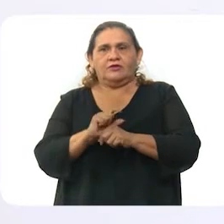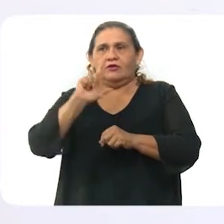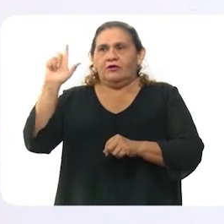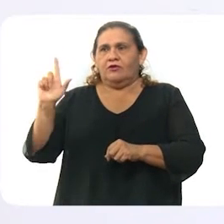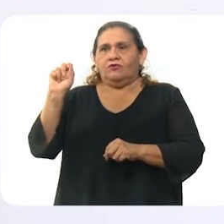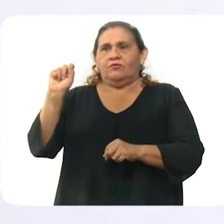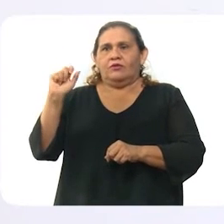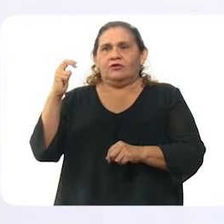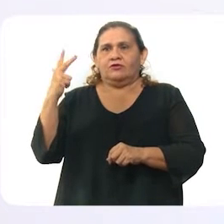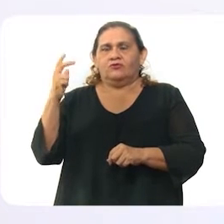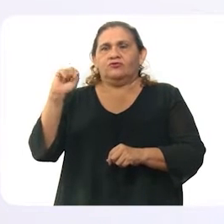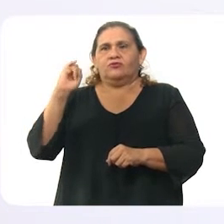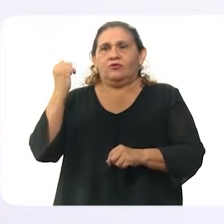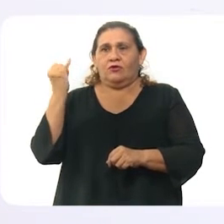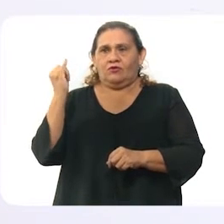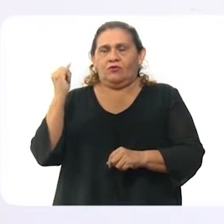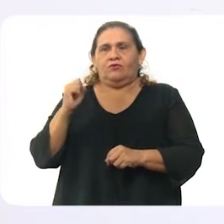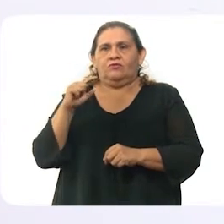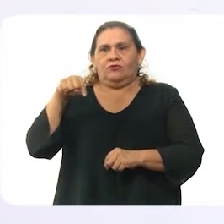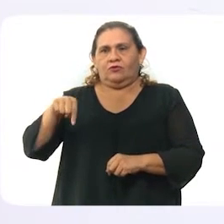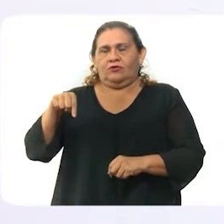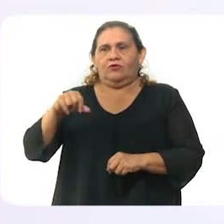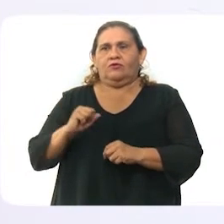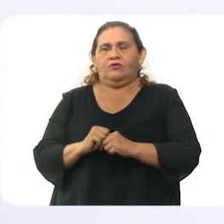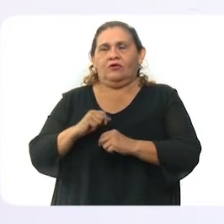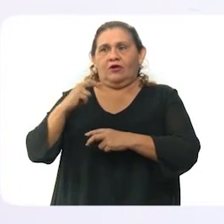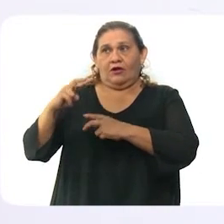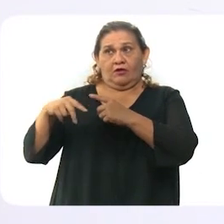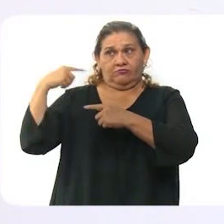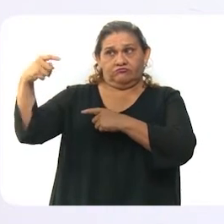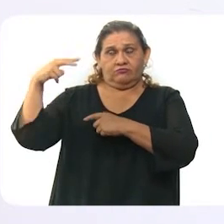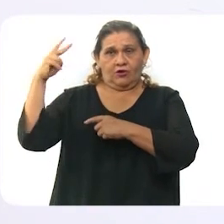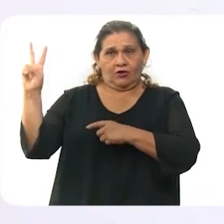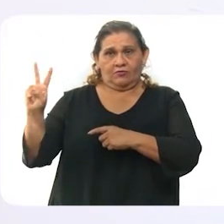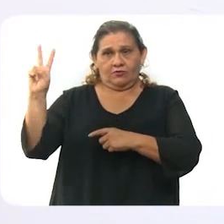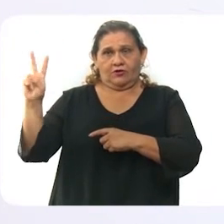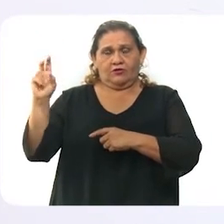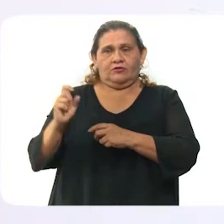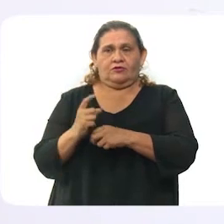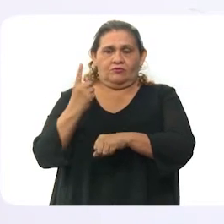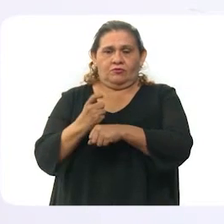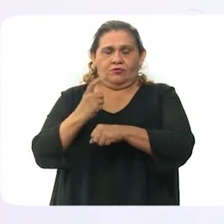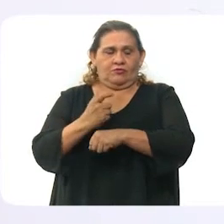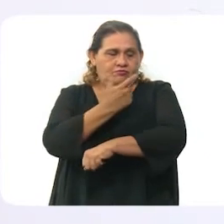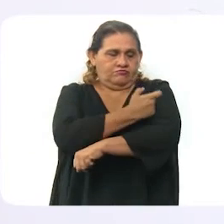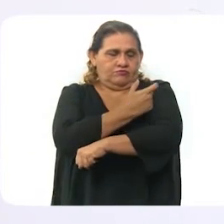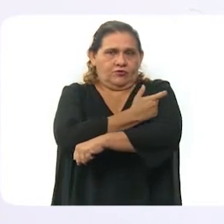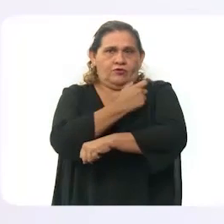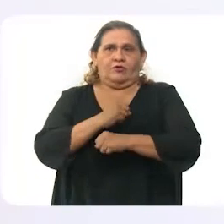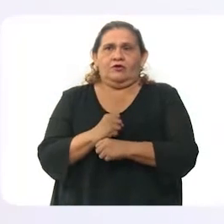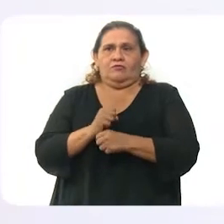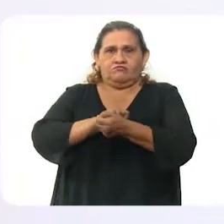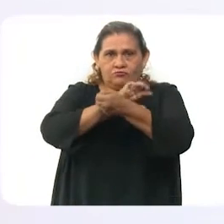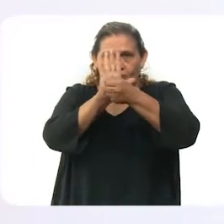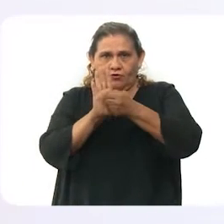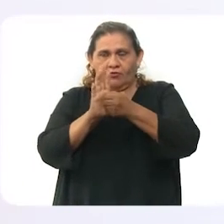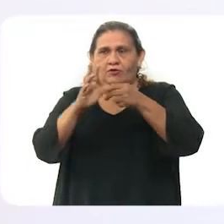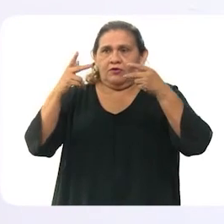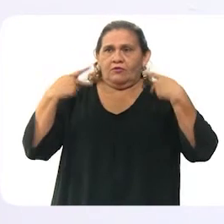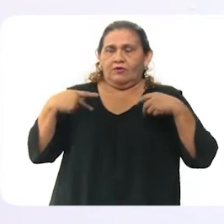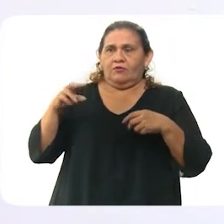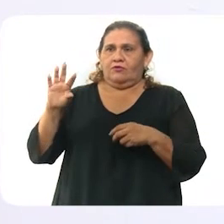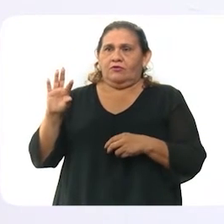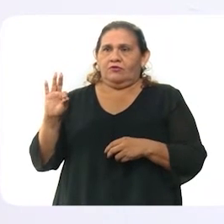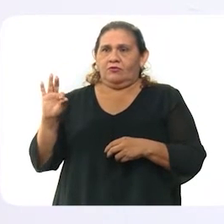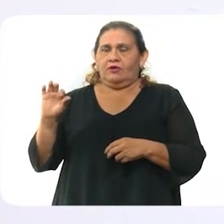este lunes 28 de junio. De hoy, lunes 28 de junio al viernes 2 de julio, se aplican las primeras dosis de vacunas contra el coronavirus para personas